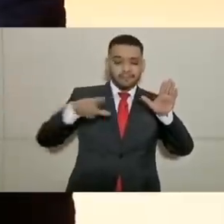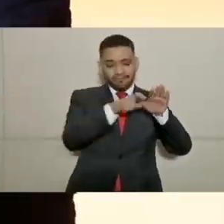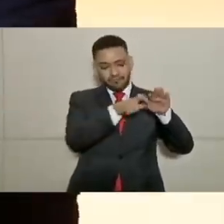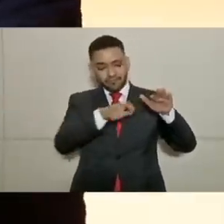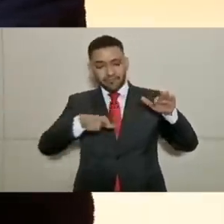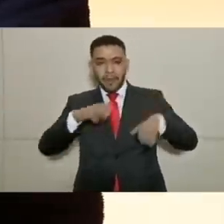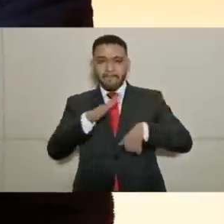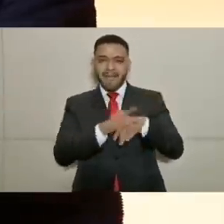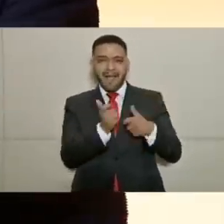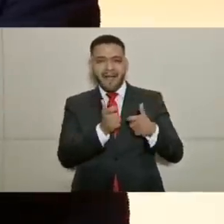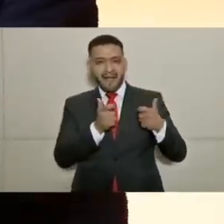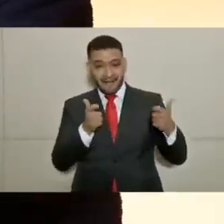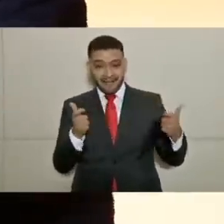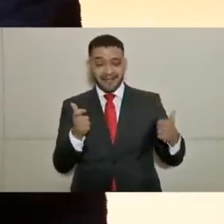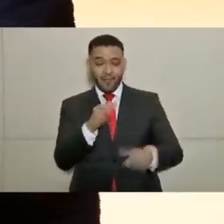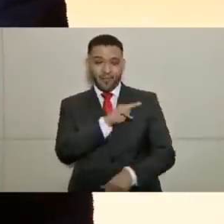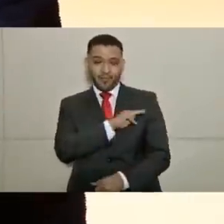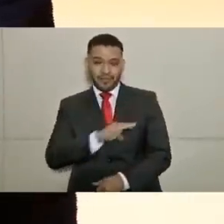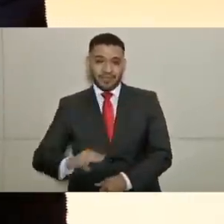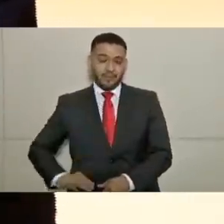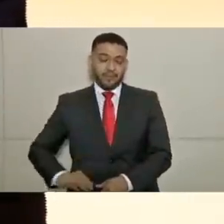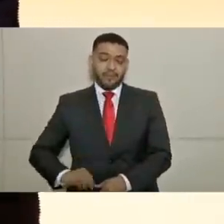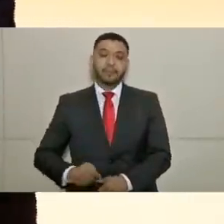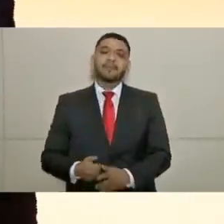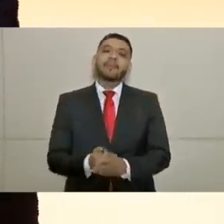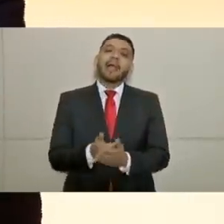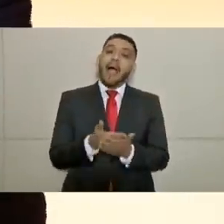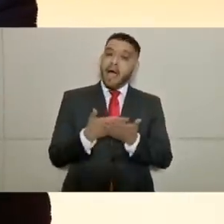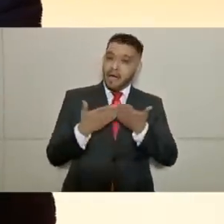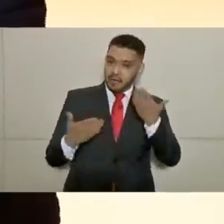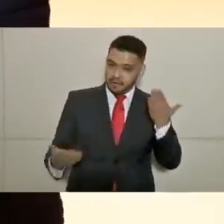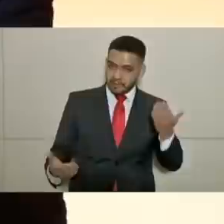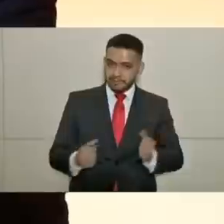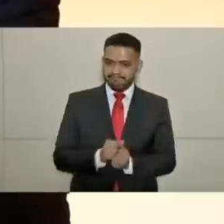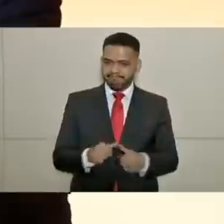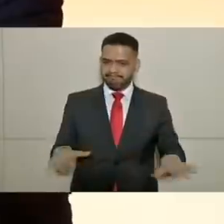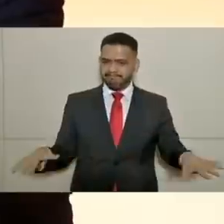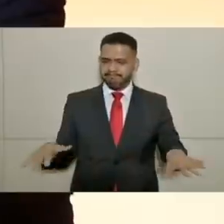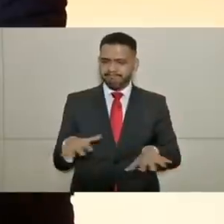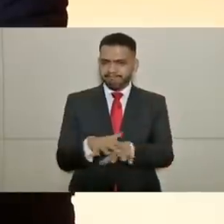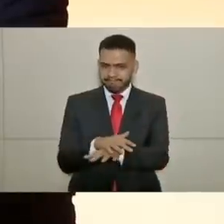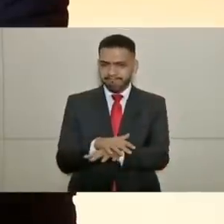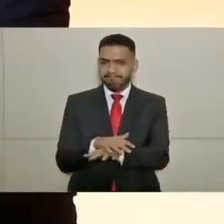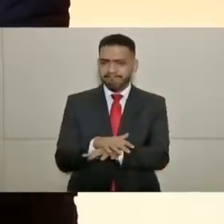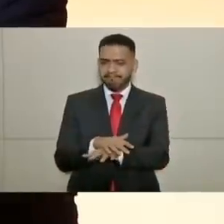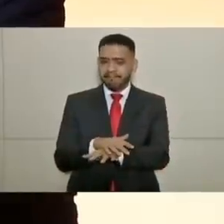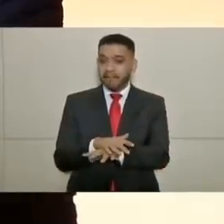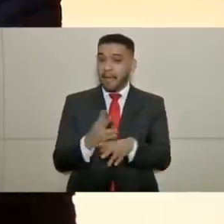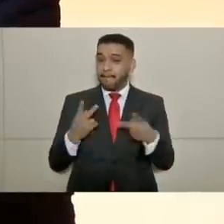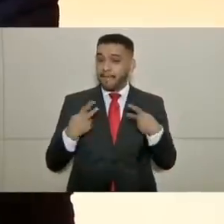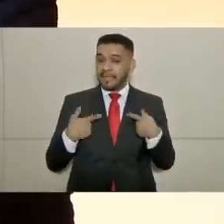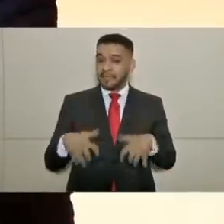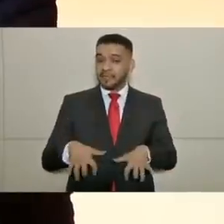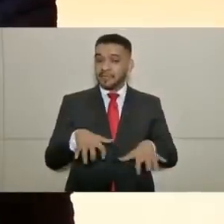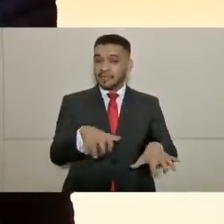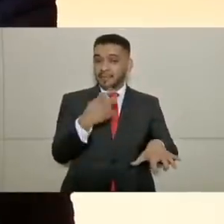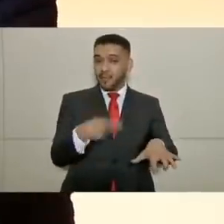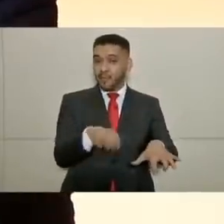Ahora, por la generosidad del pueblo de Ensenada,